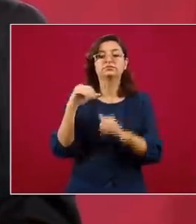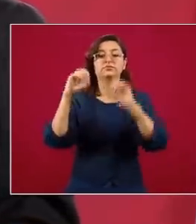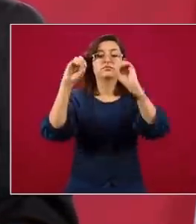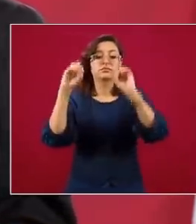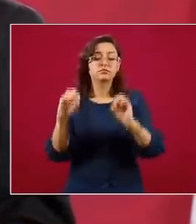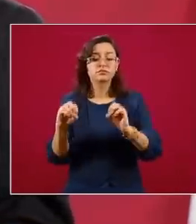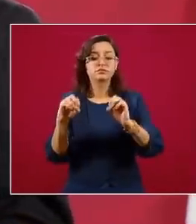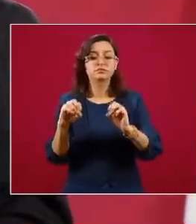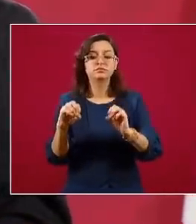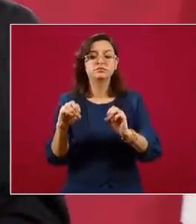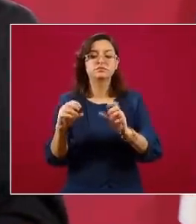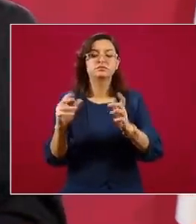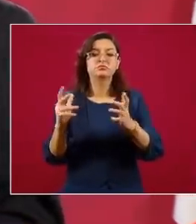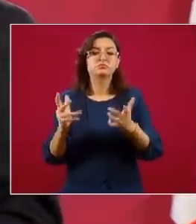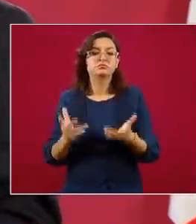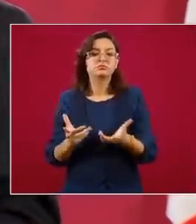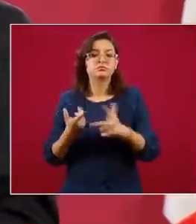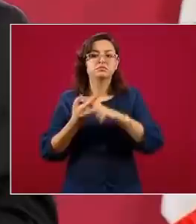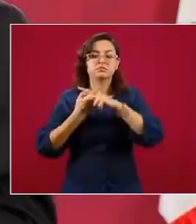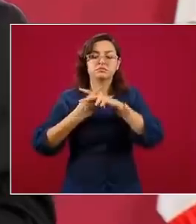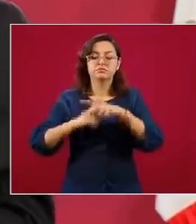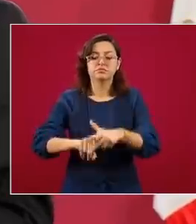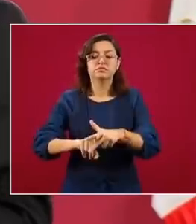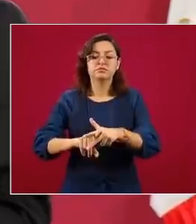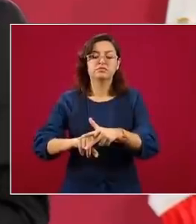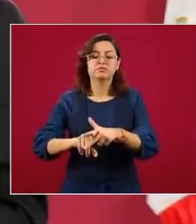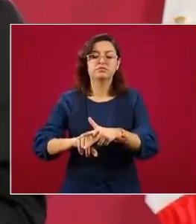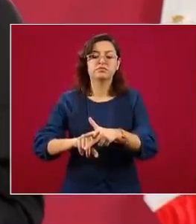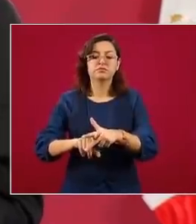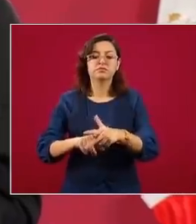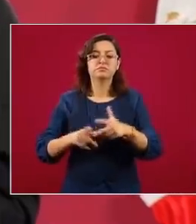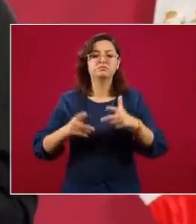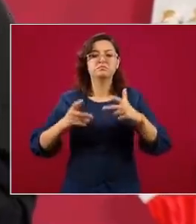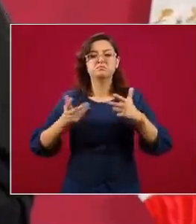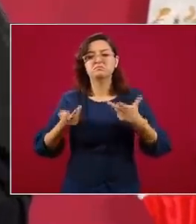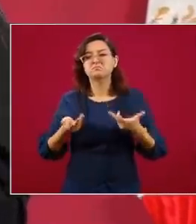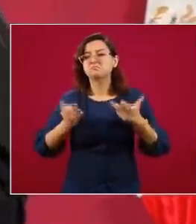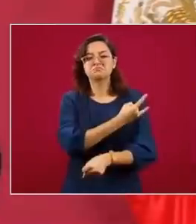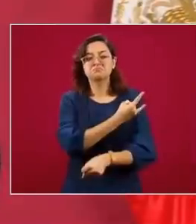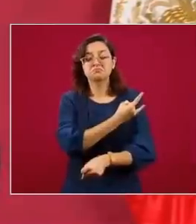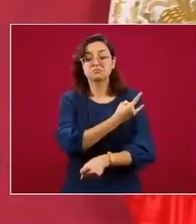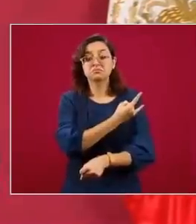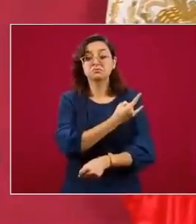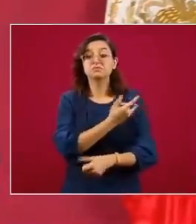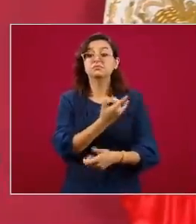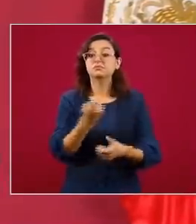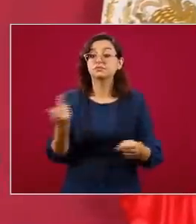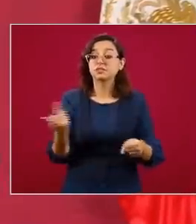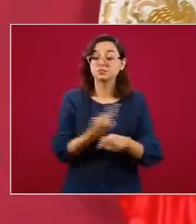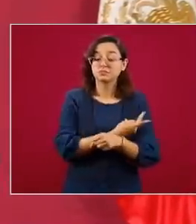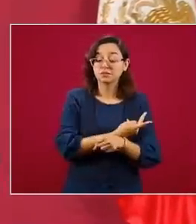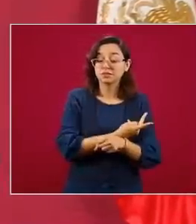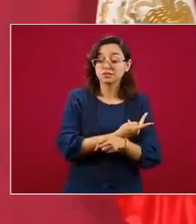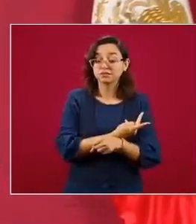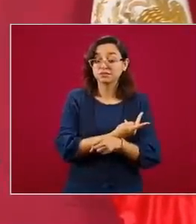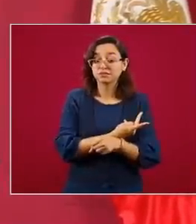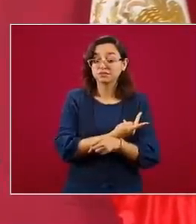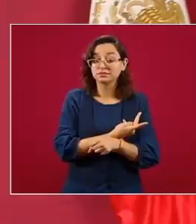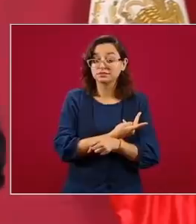o empezamos a relajar la disciplina, pues